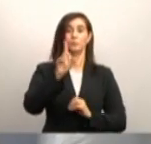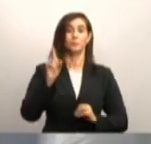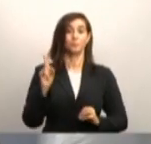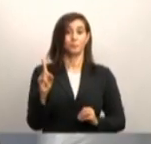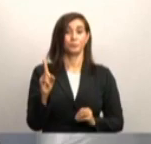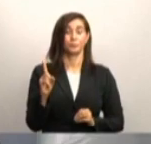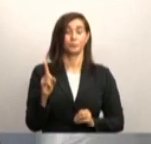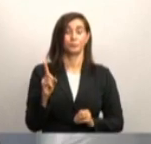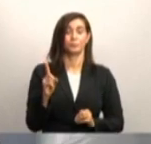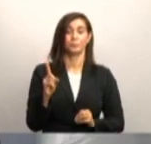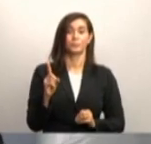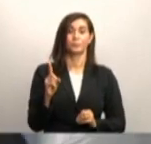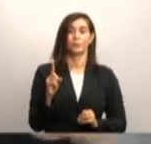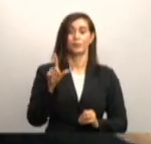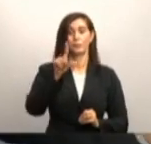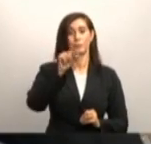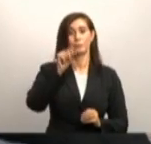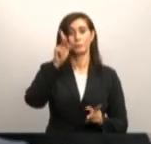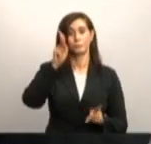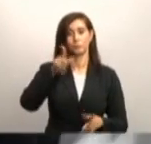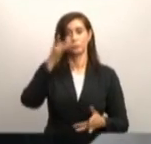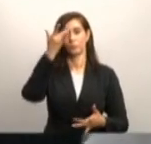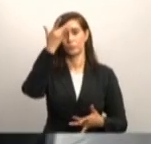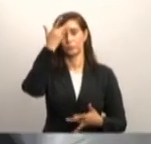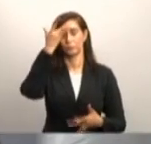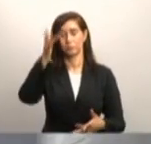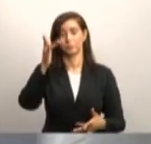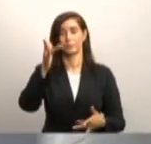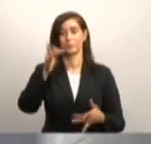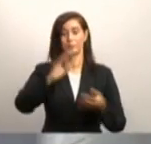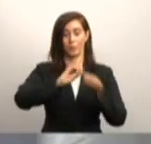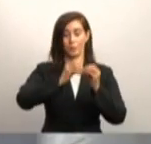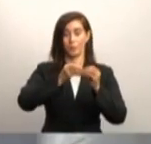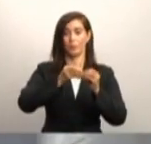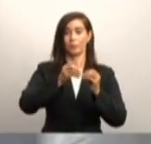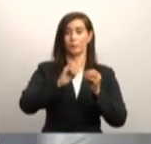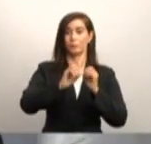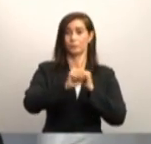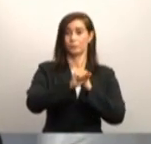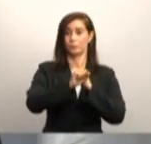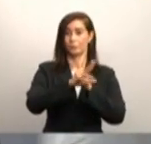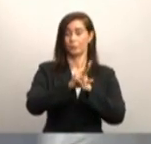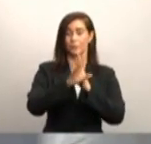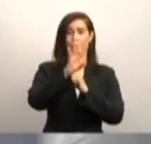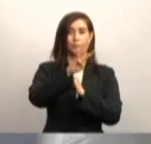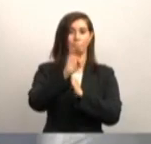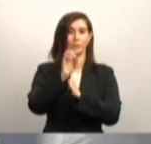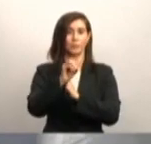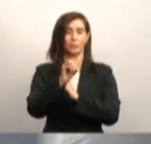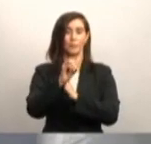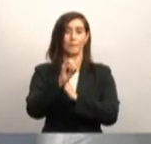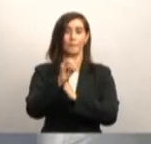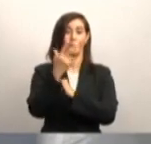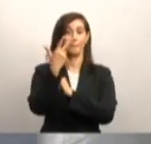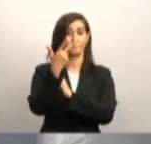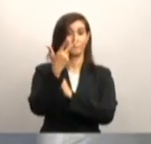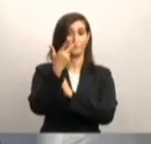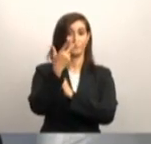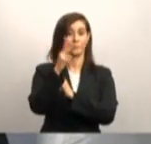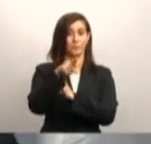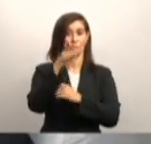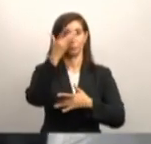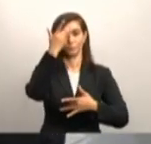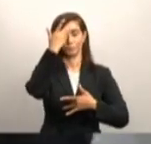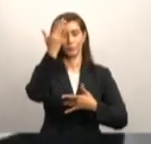41, 20 personas, boletín número 40, 3 personas.